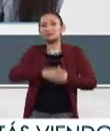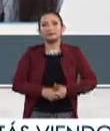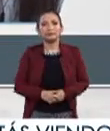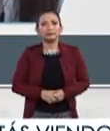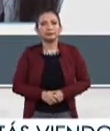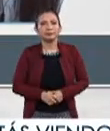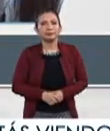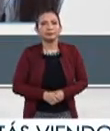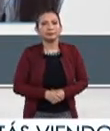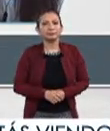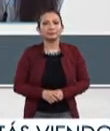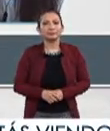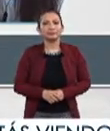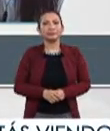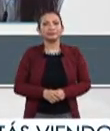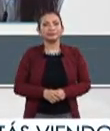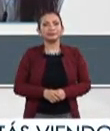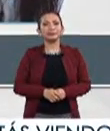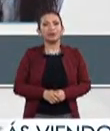trabajo?